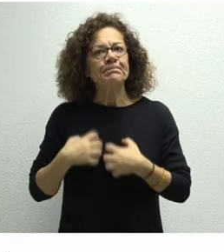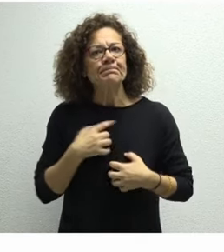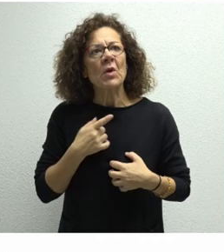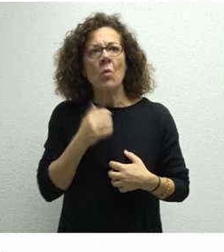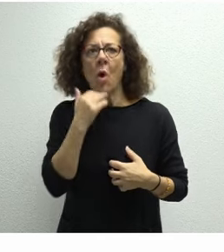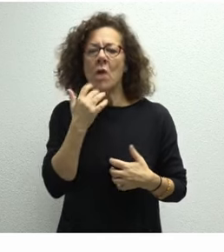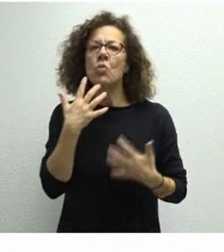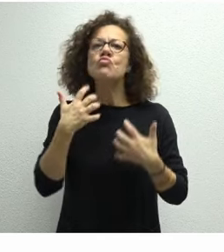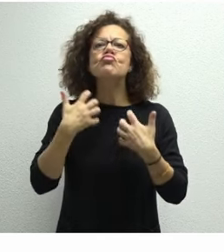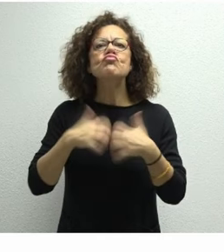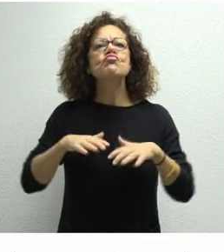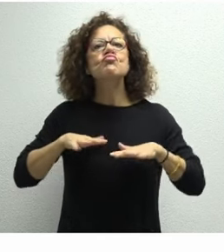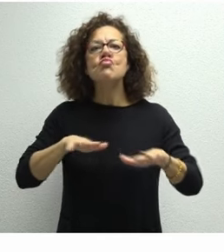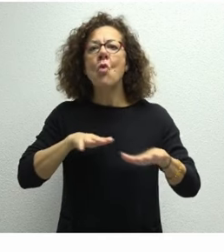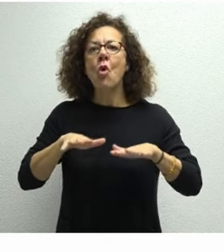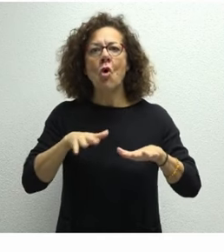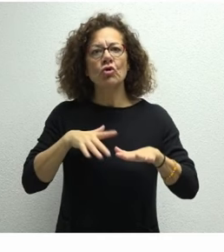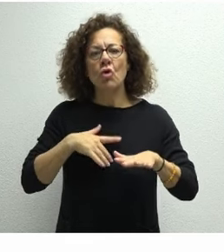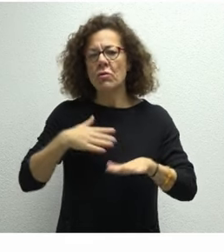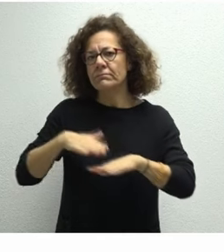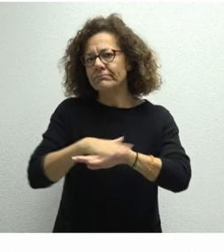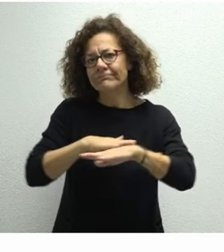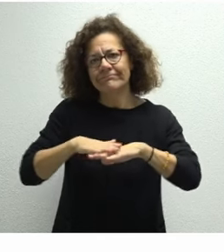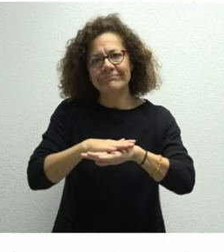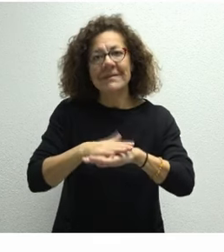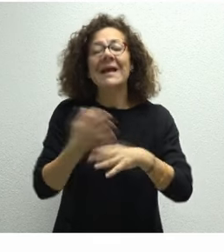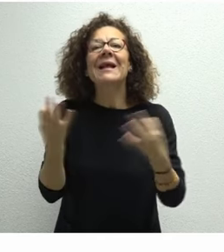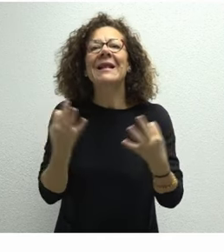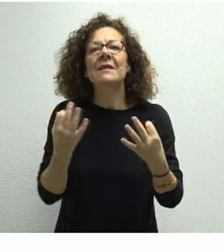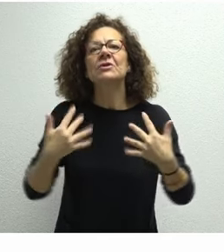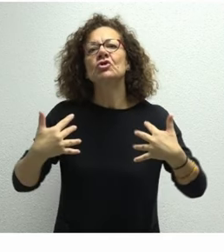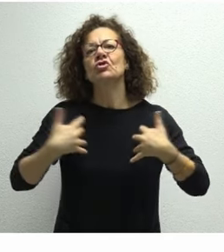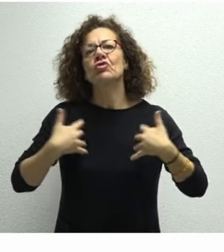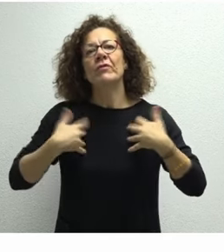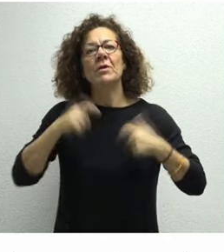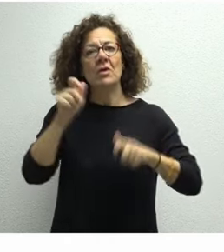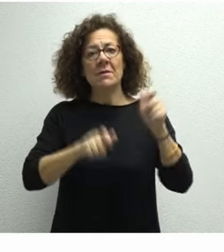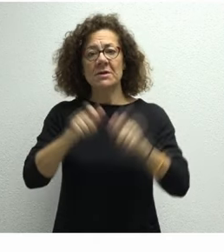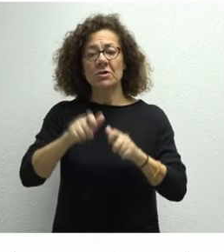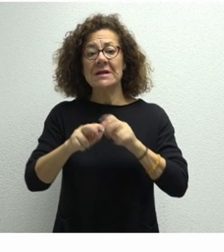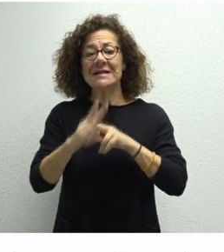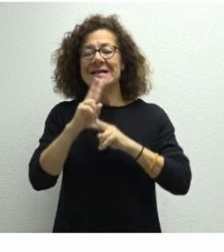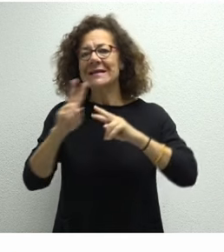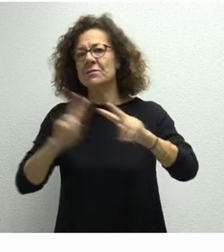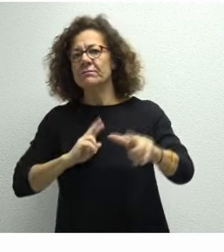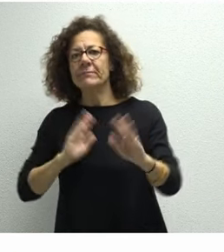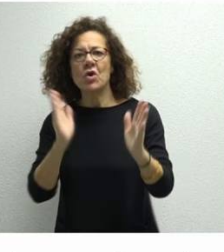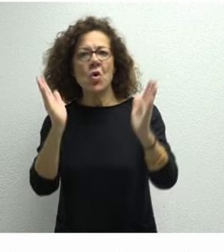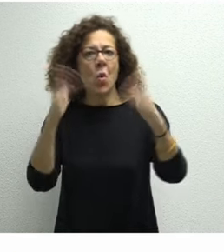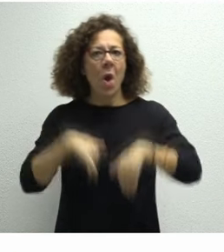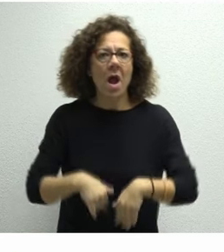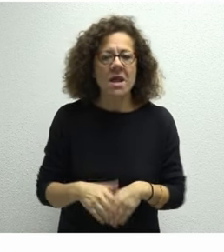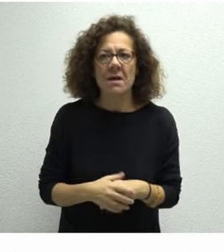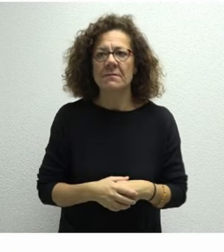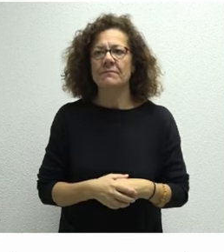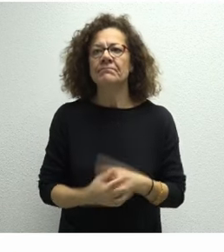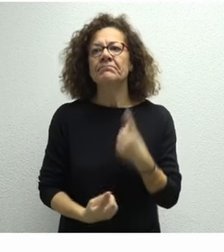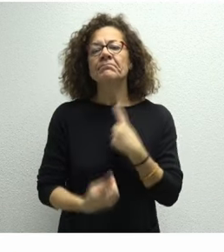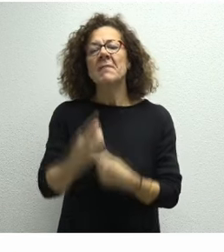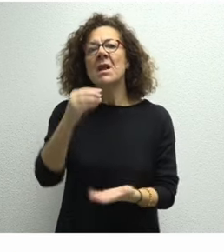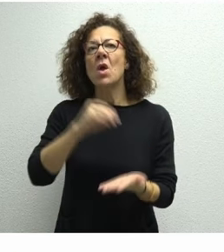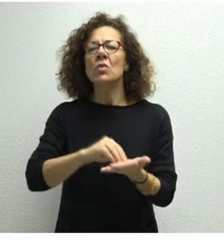clave y es el sufrimiento de las personas la falta de respuestas la veces